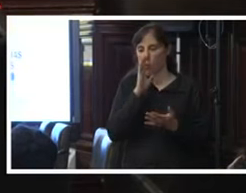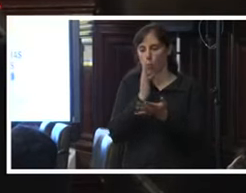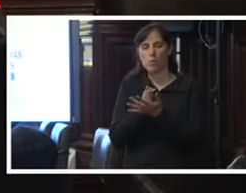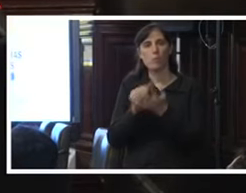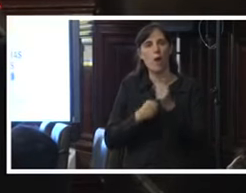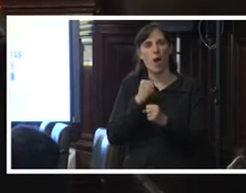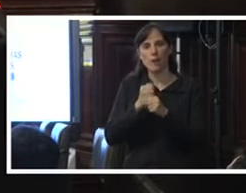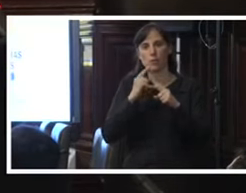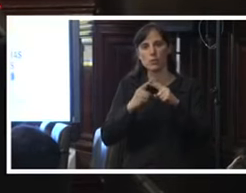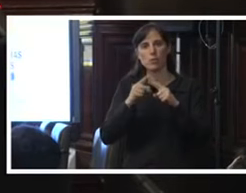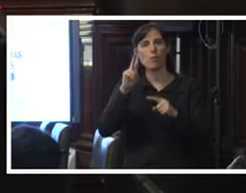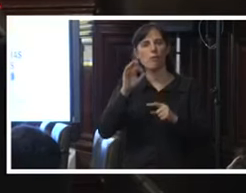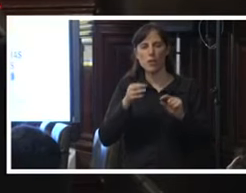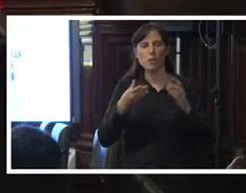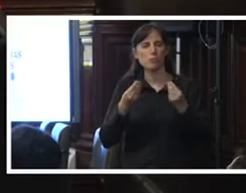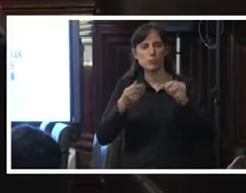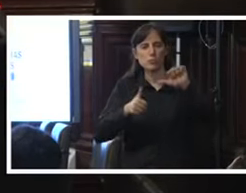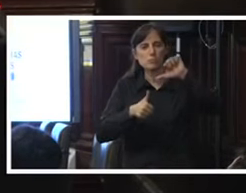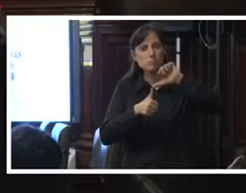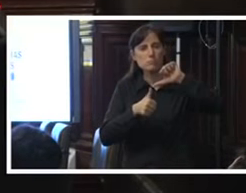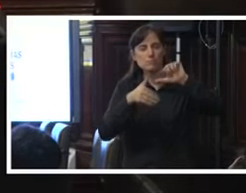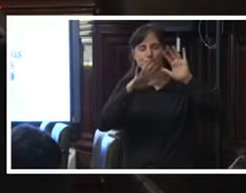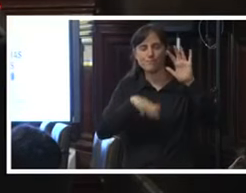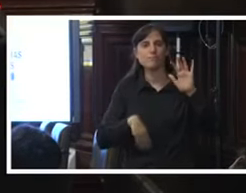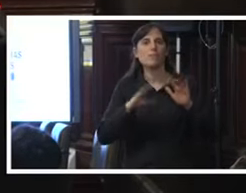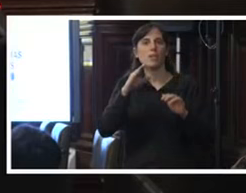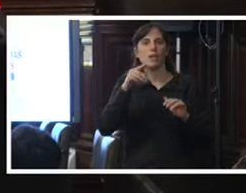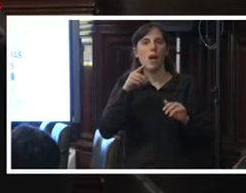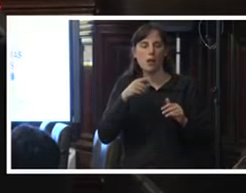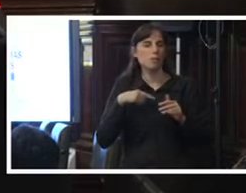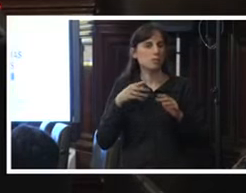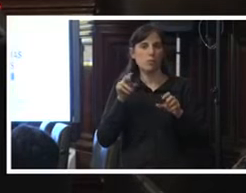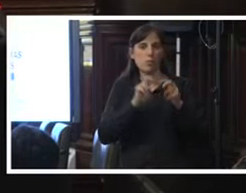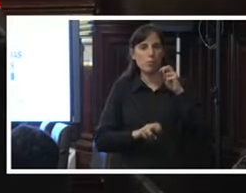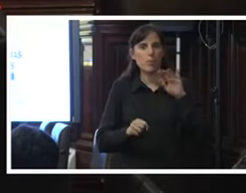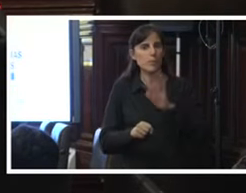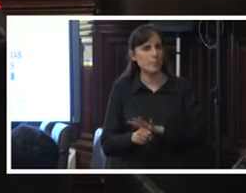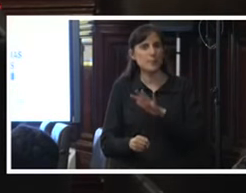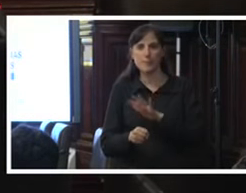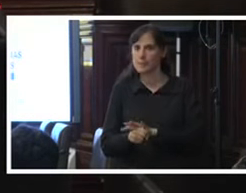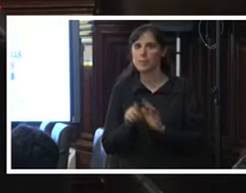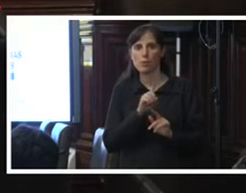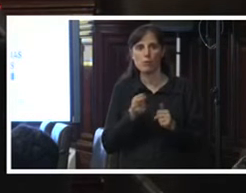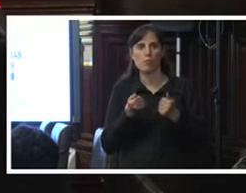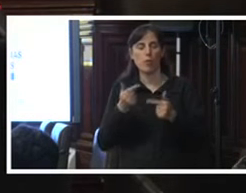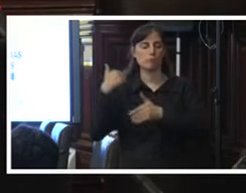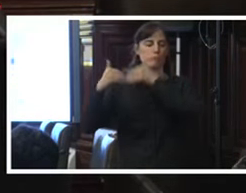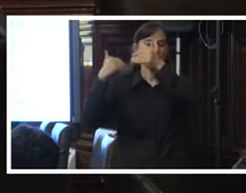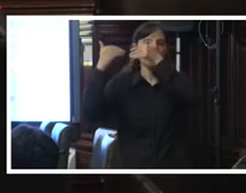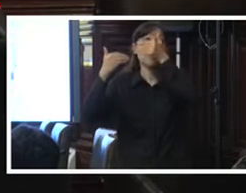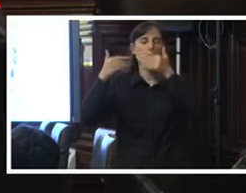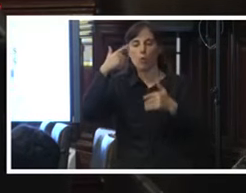20 se vivieron en la región de américa latina lo cual hacía de la represión un instrumento idóneo para normar cuerpos y sus